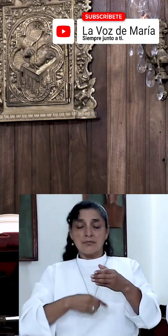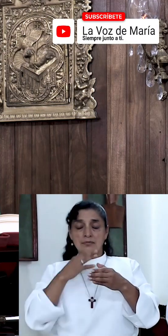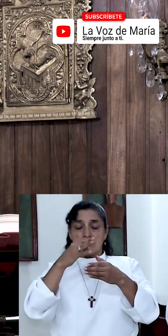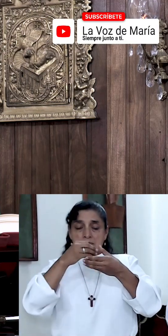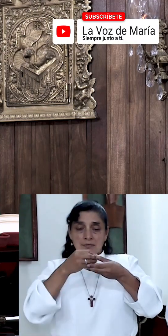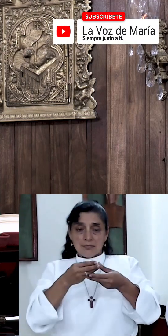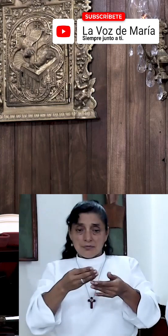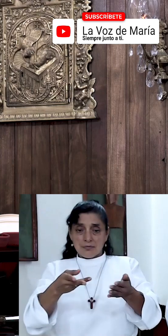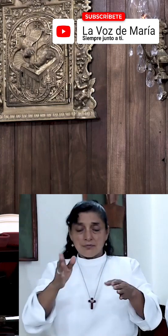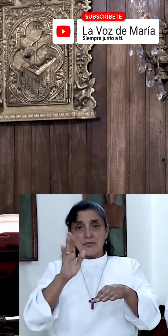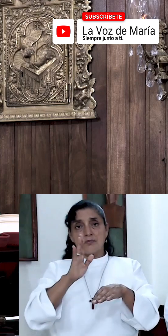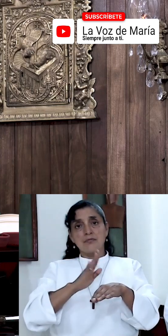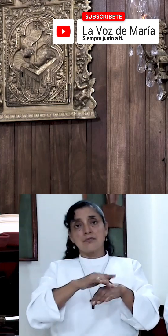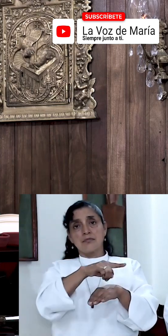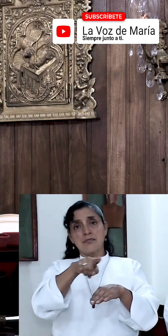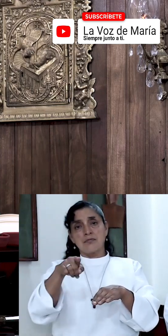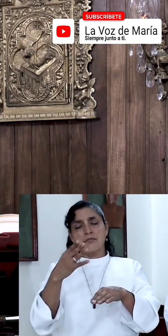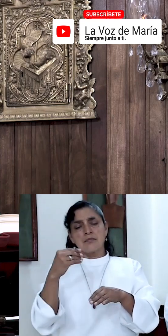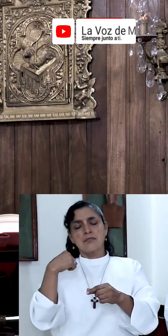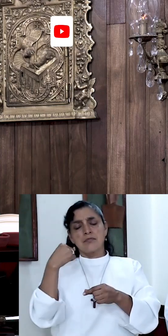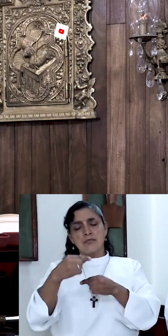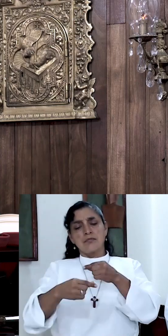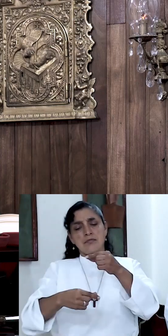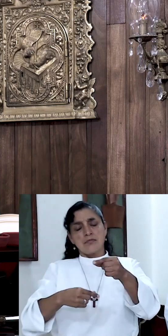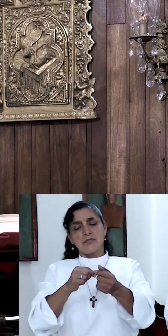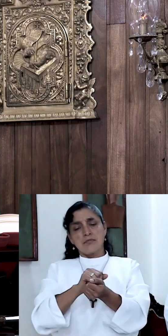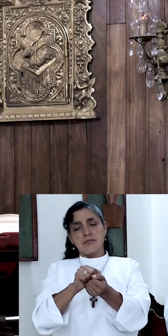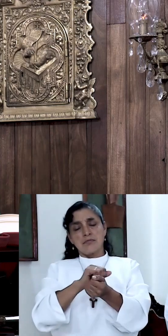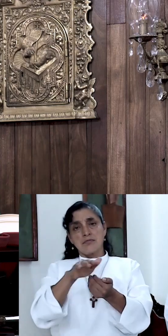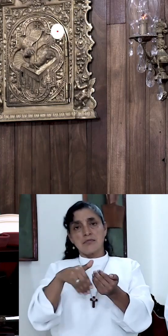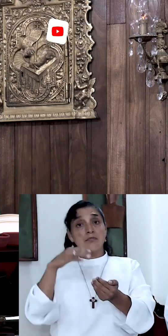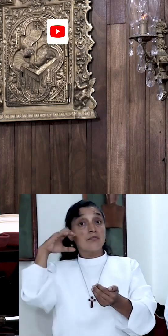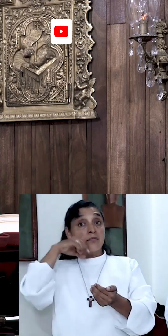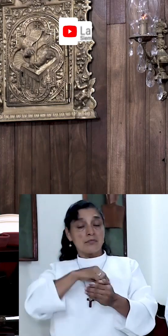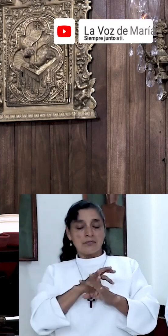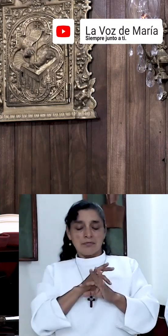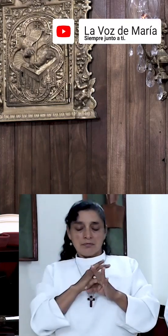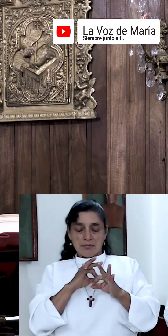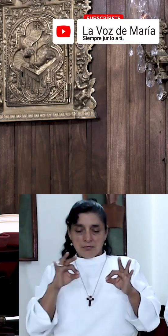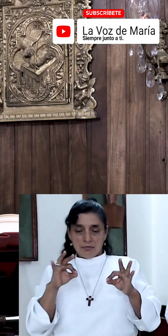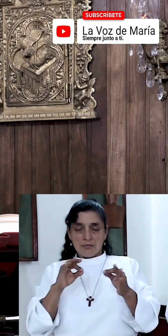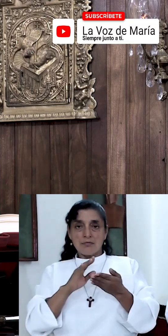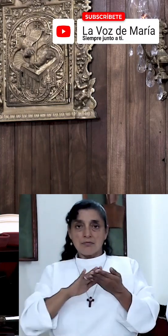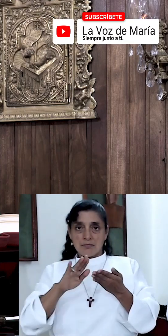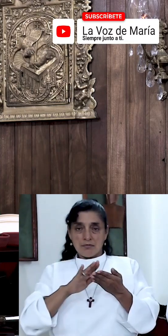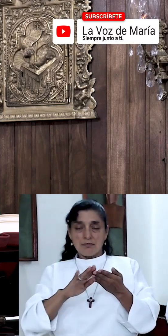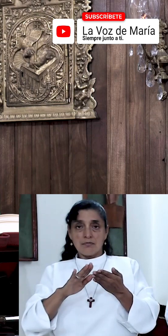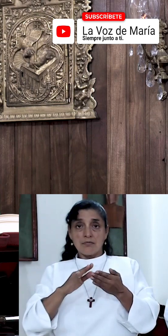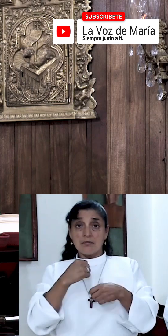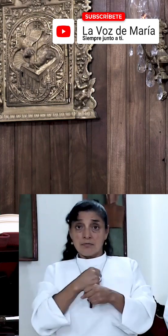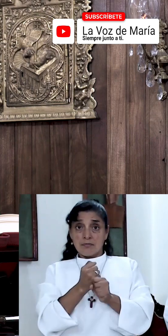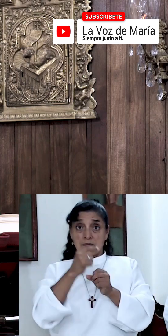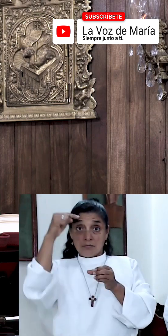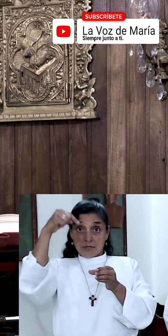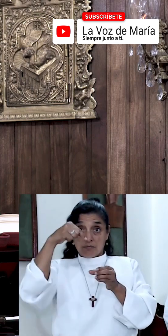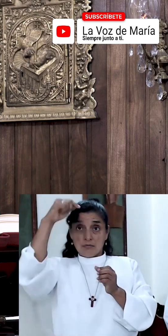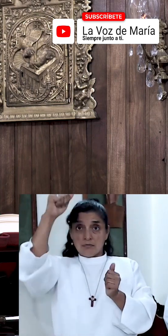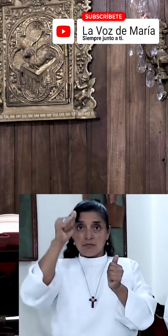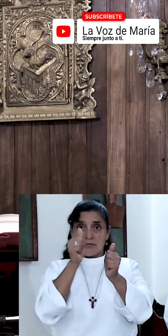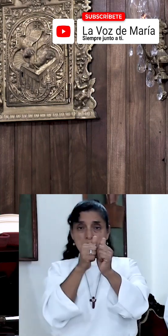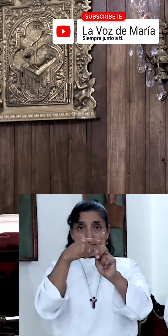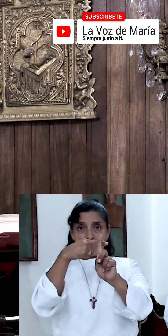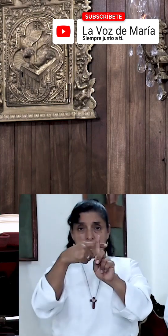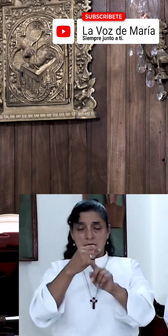eterna, que será derramada por ustedes y por muchos para el perdón de los pecados. Hagan esto